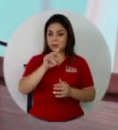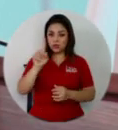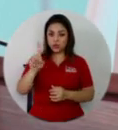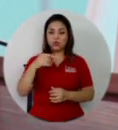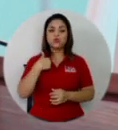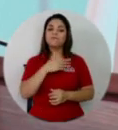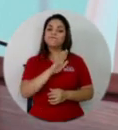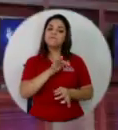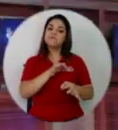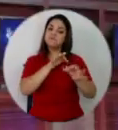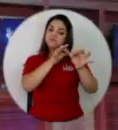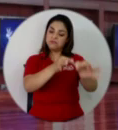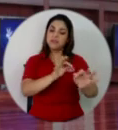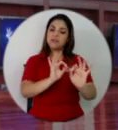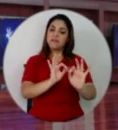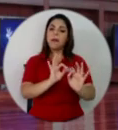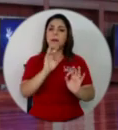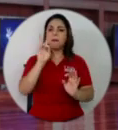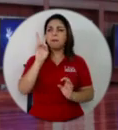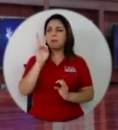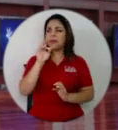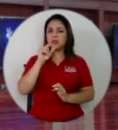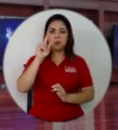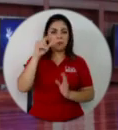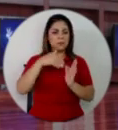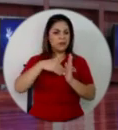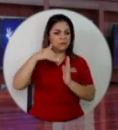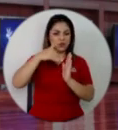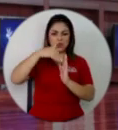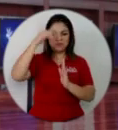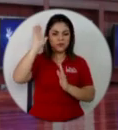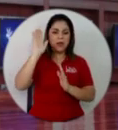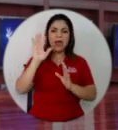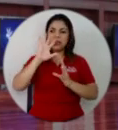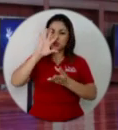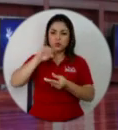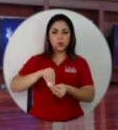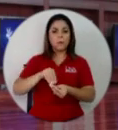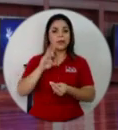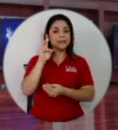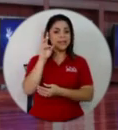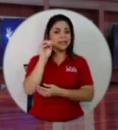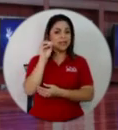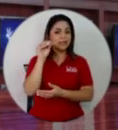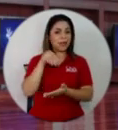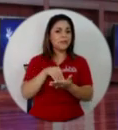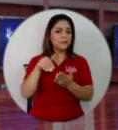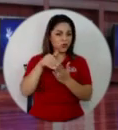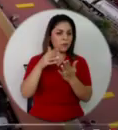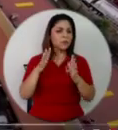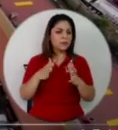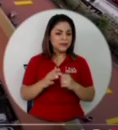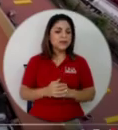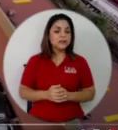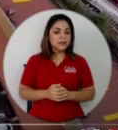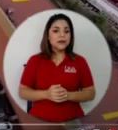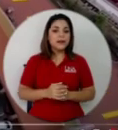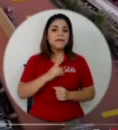posponer la recepción de 26.000 millones y resto. En total suman alrededor de 60.000 millones, o